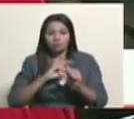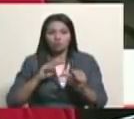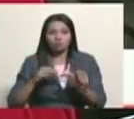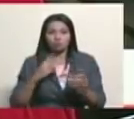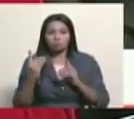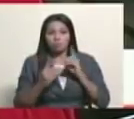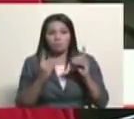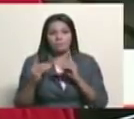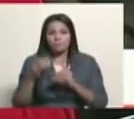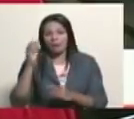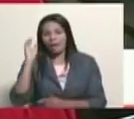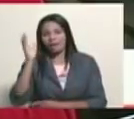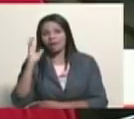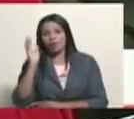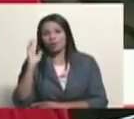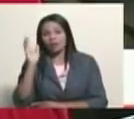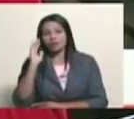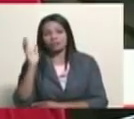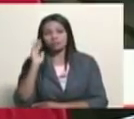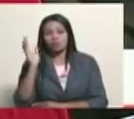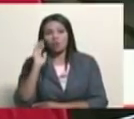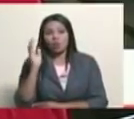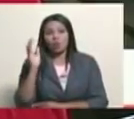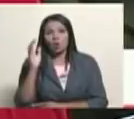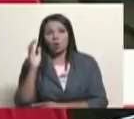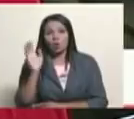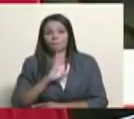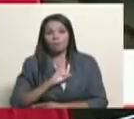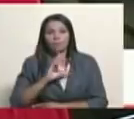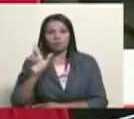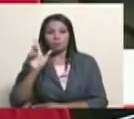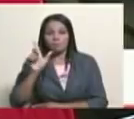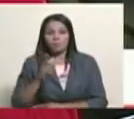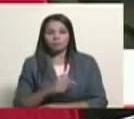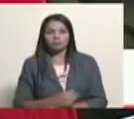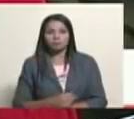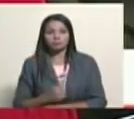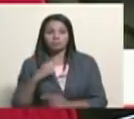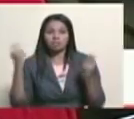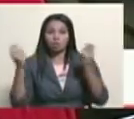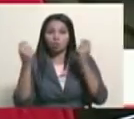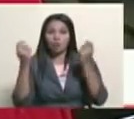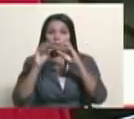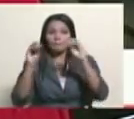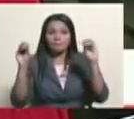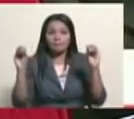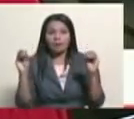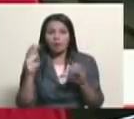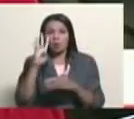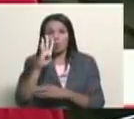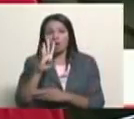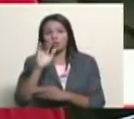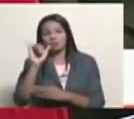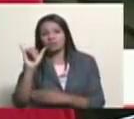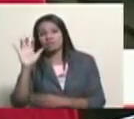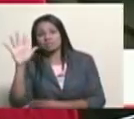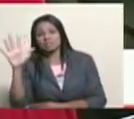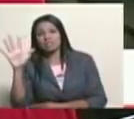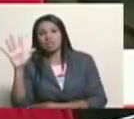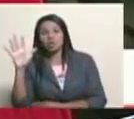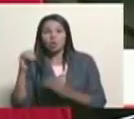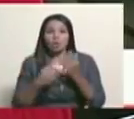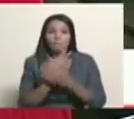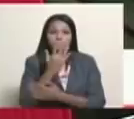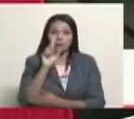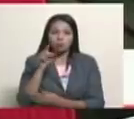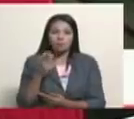discutido en el Congreso del Partido, en esta jornada que usted convocó el 4 y 5 de